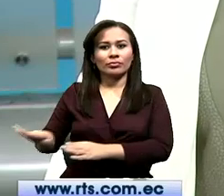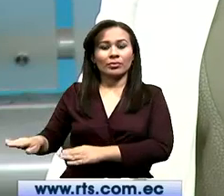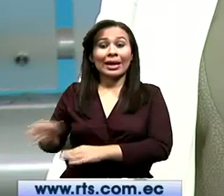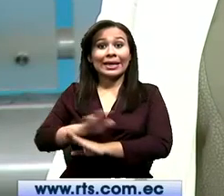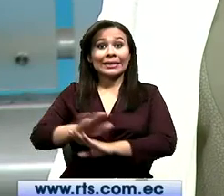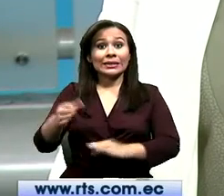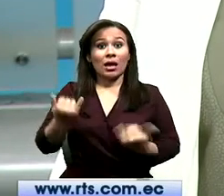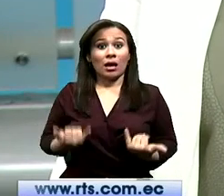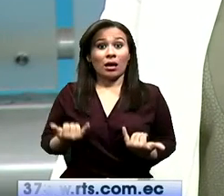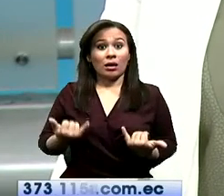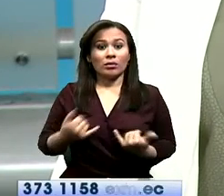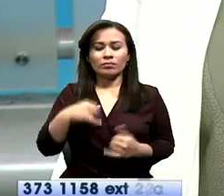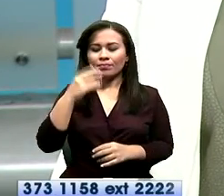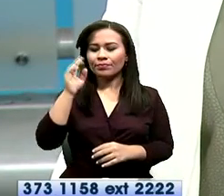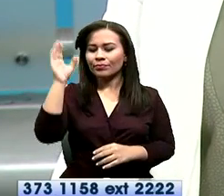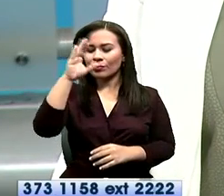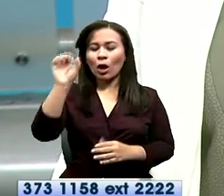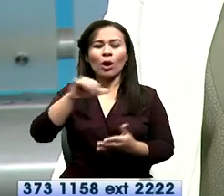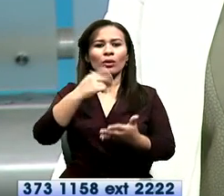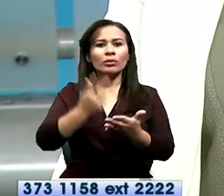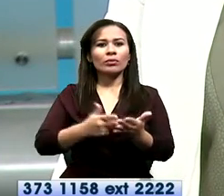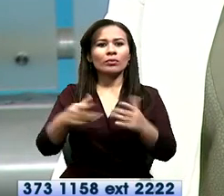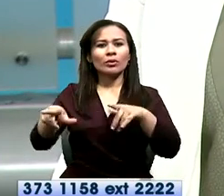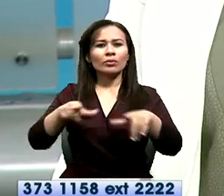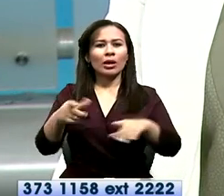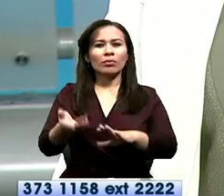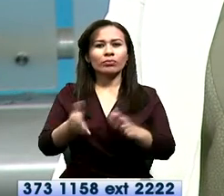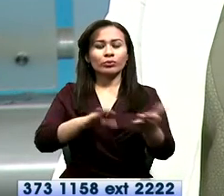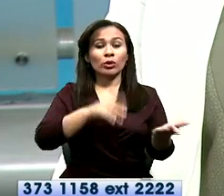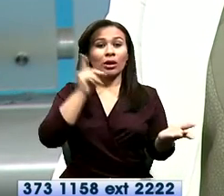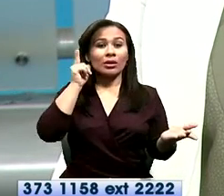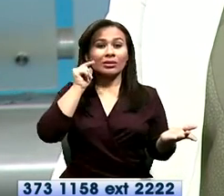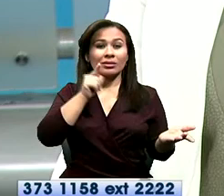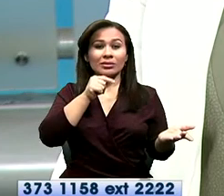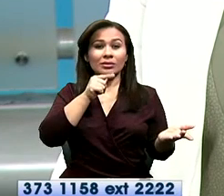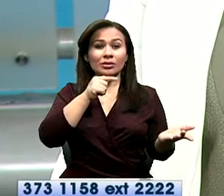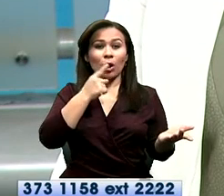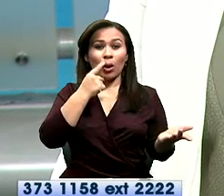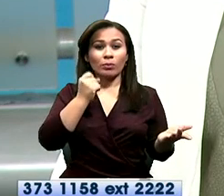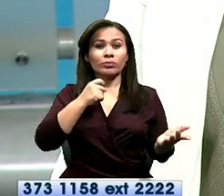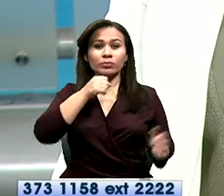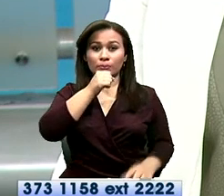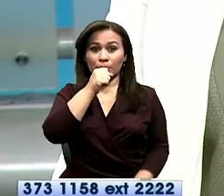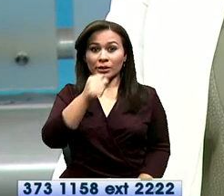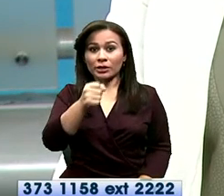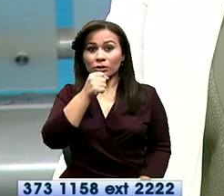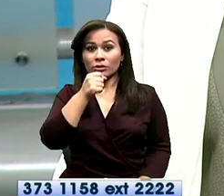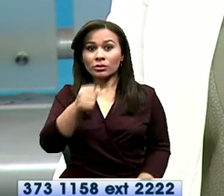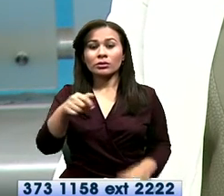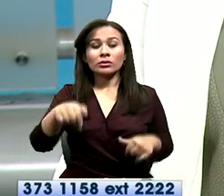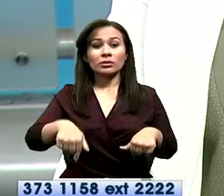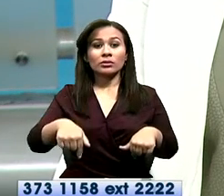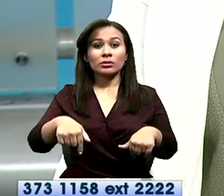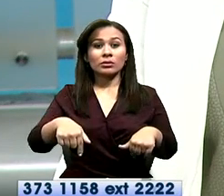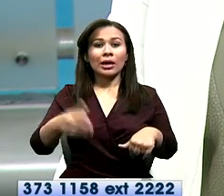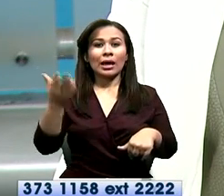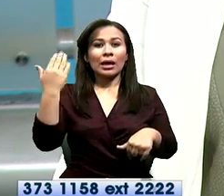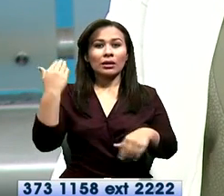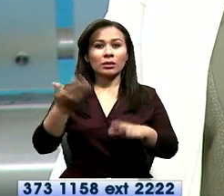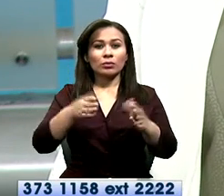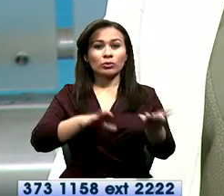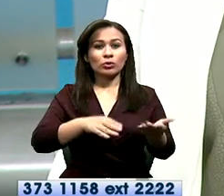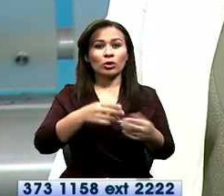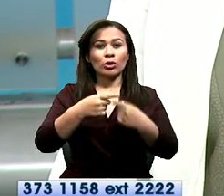Se llevó a cabo la reconstrucción de los hechos en torno al asesinato del periodista Robert Salazar ocurrido en Guayaquil el pasado mes de